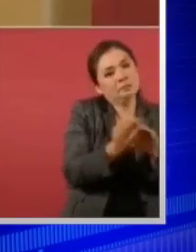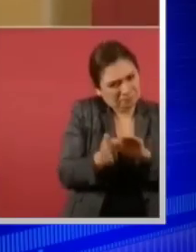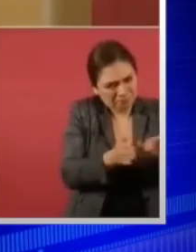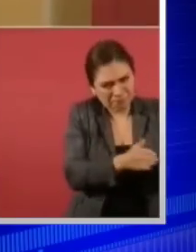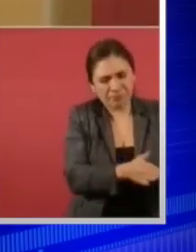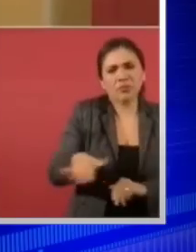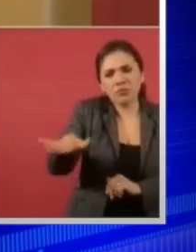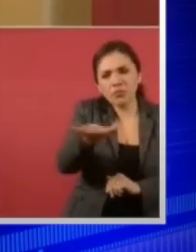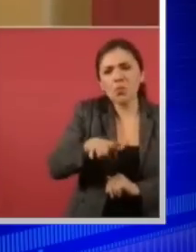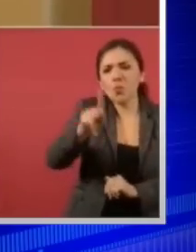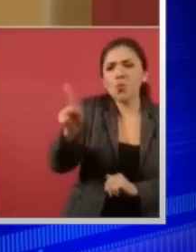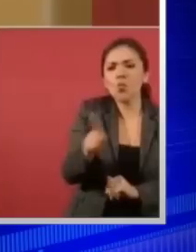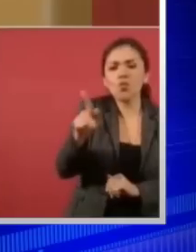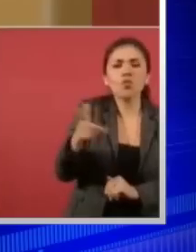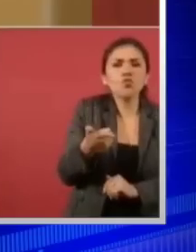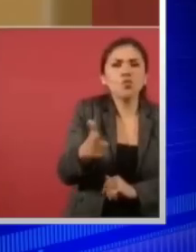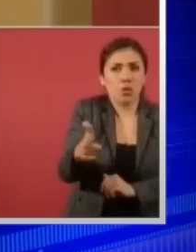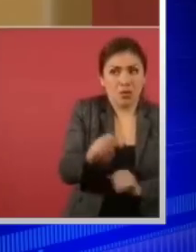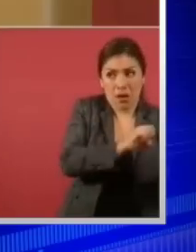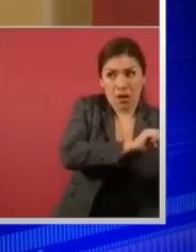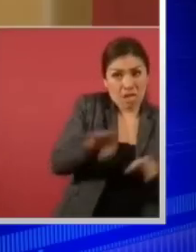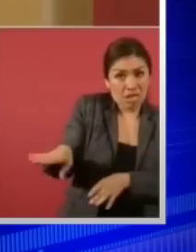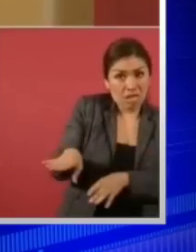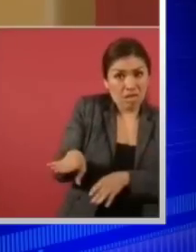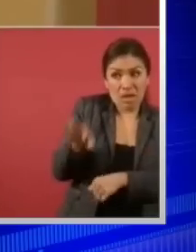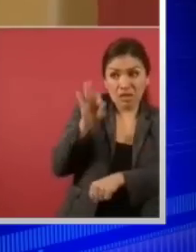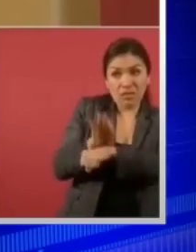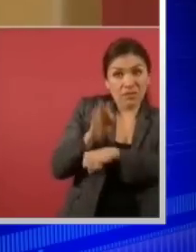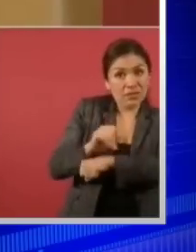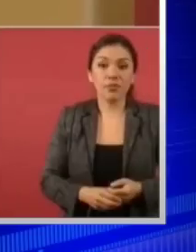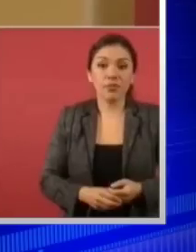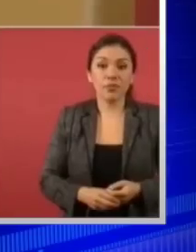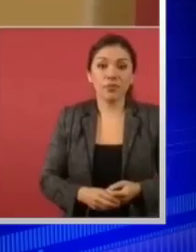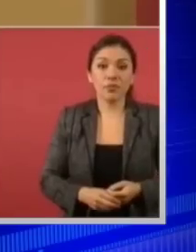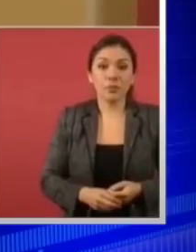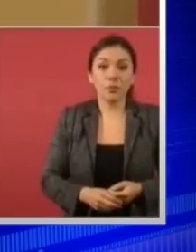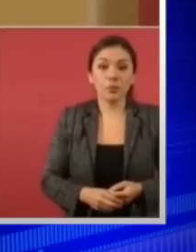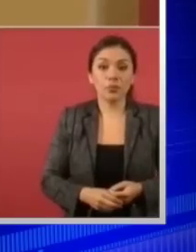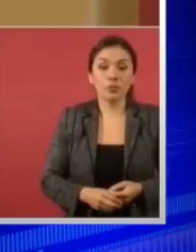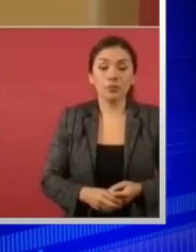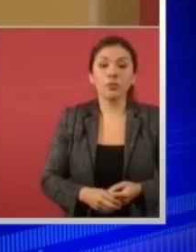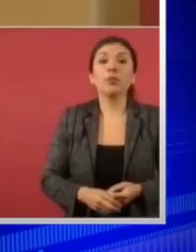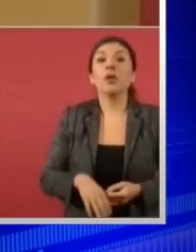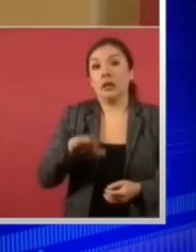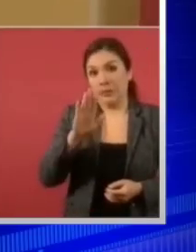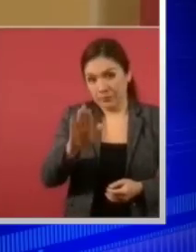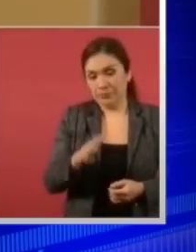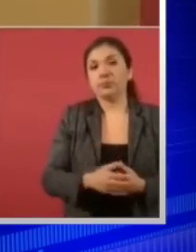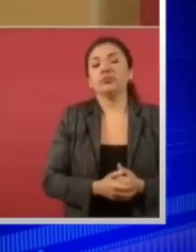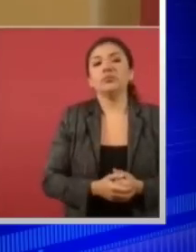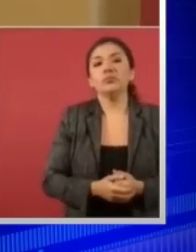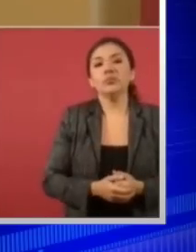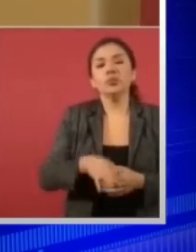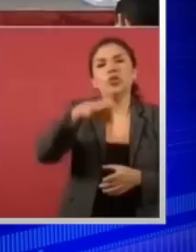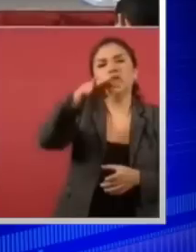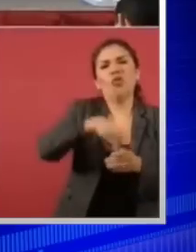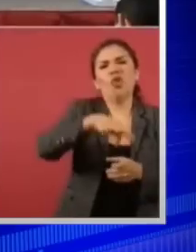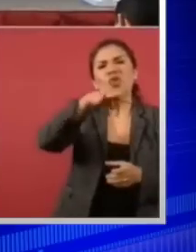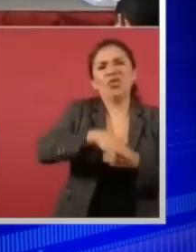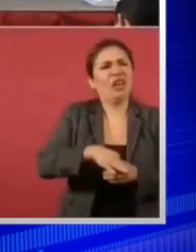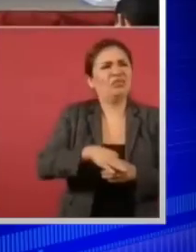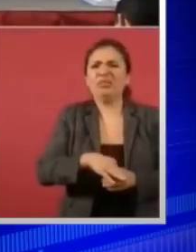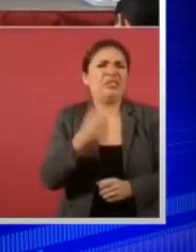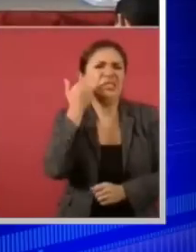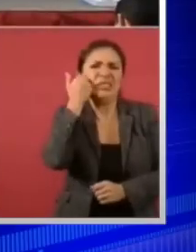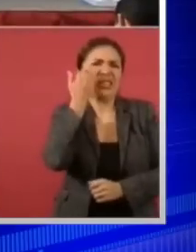es el pueblo de Guanajuato animó que lo dejemos en estado de indefensión pero no solo no votaron a favor de que